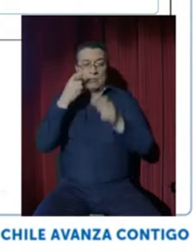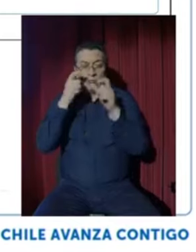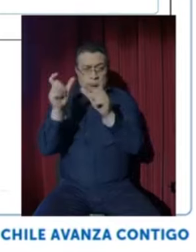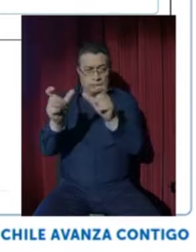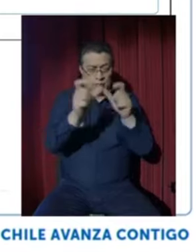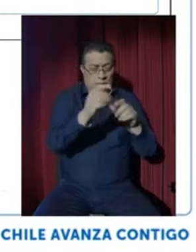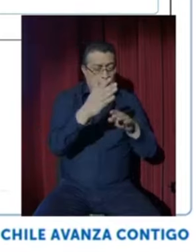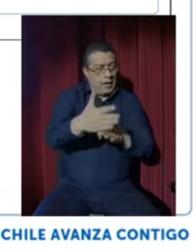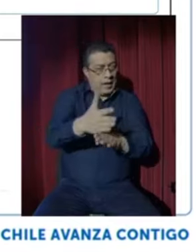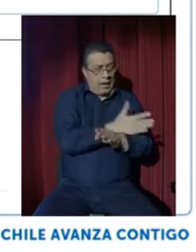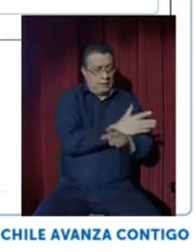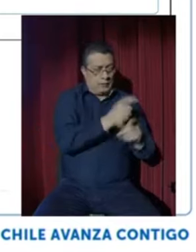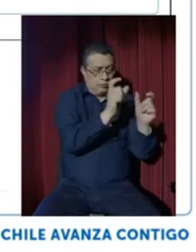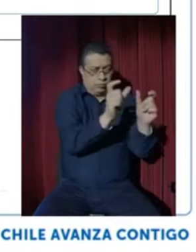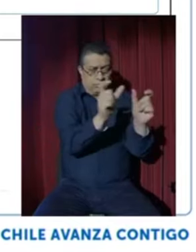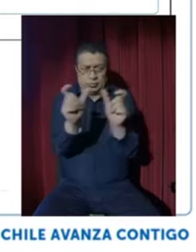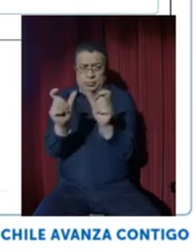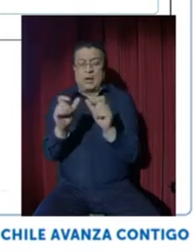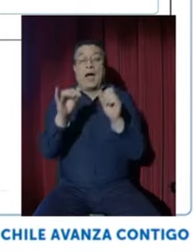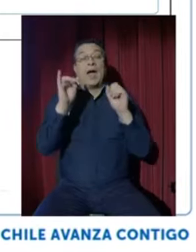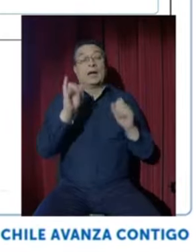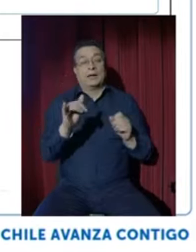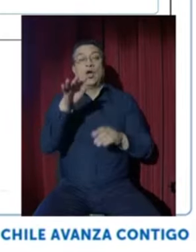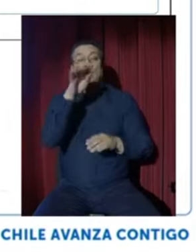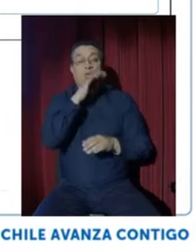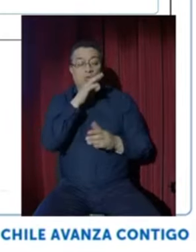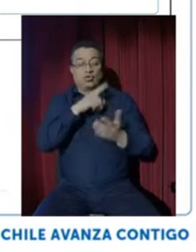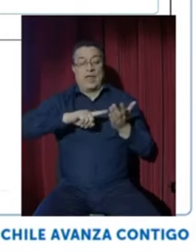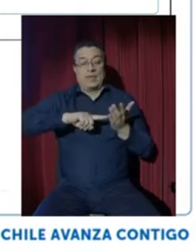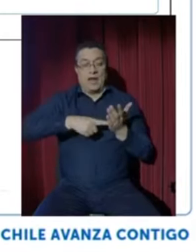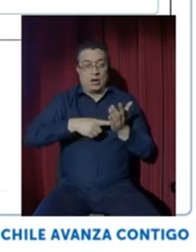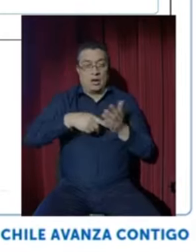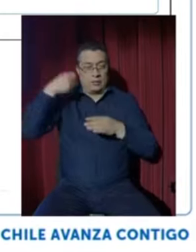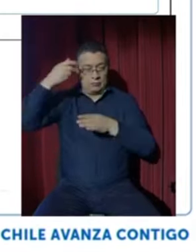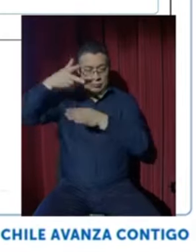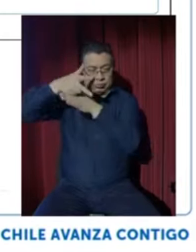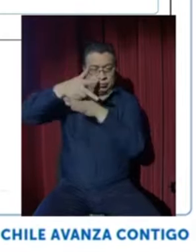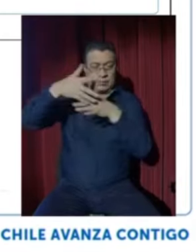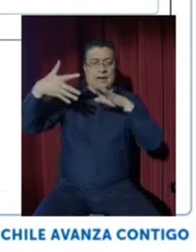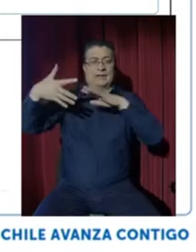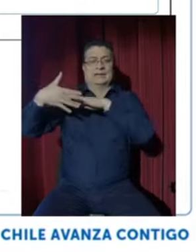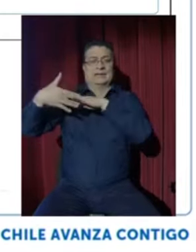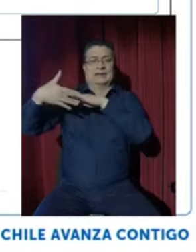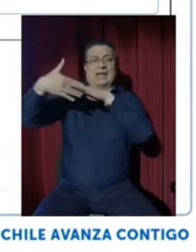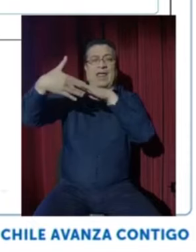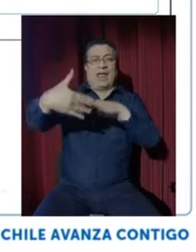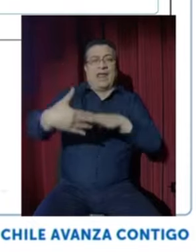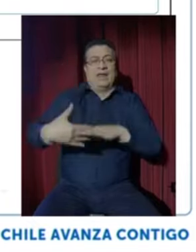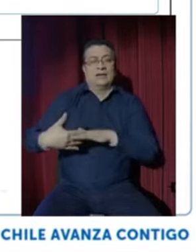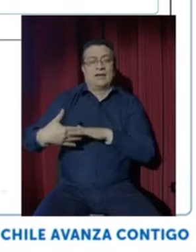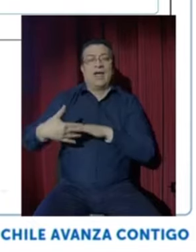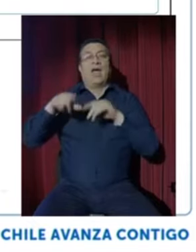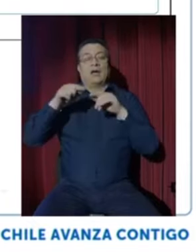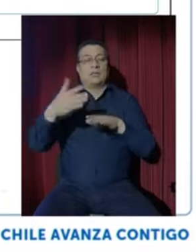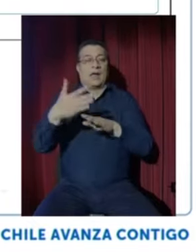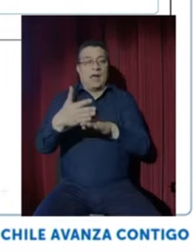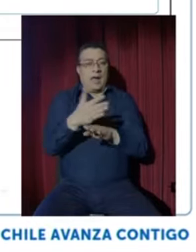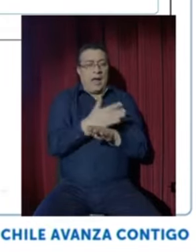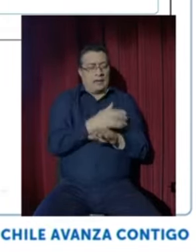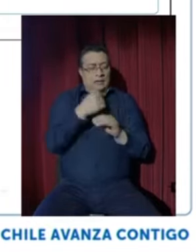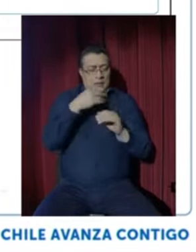oportuna que ya nos permite hacer uso de tecnología de imágenes satelitales para anticiparnos por ejemplo a cortas